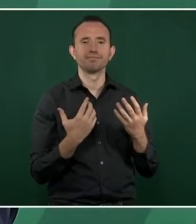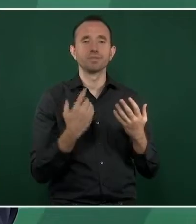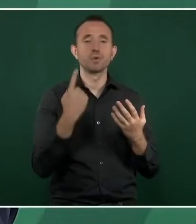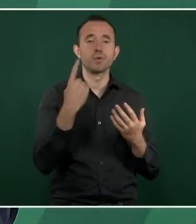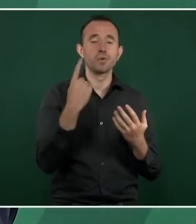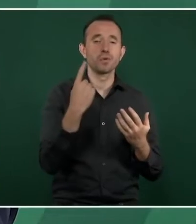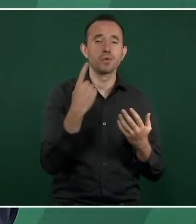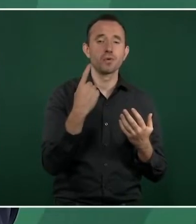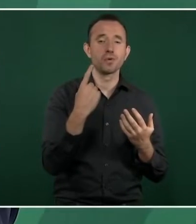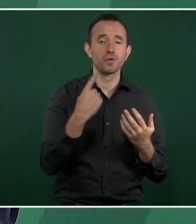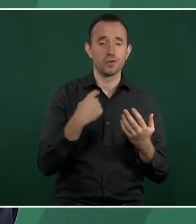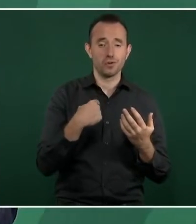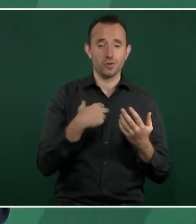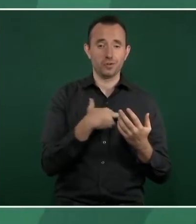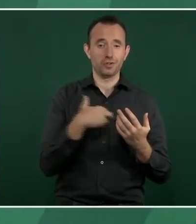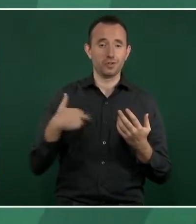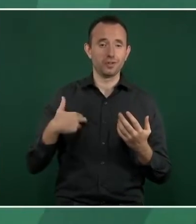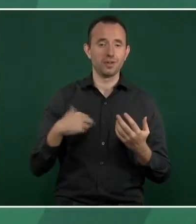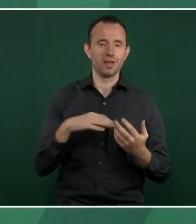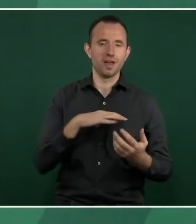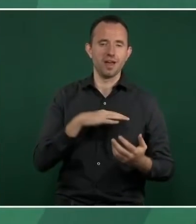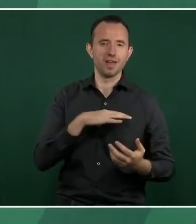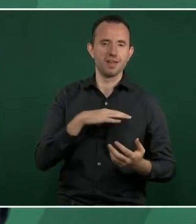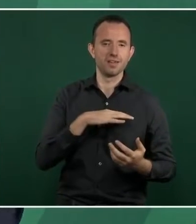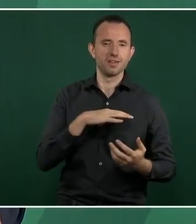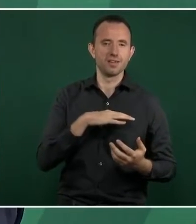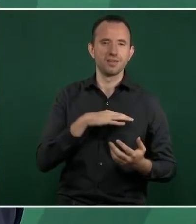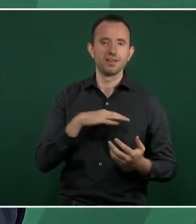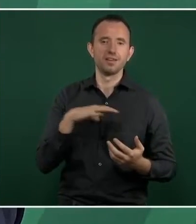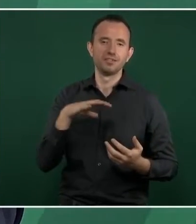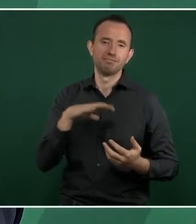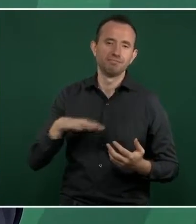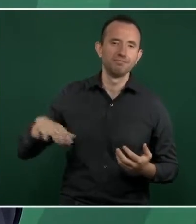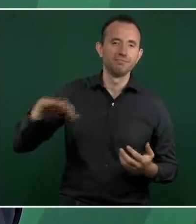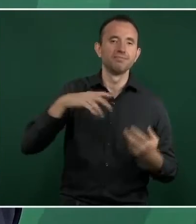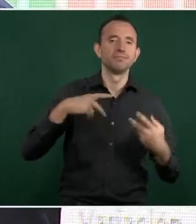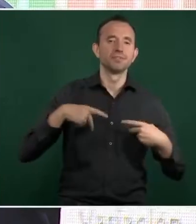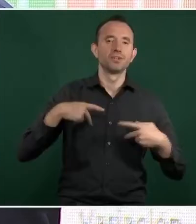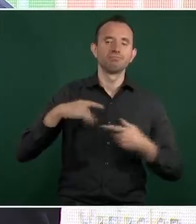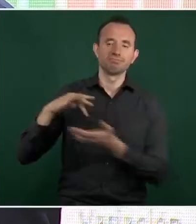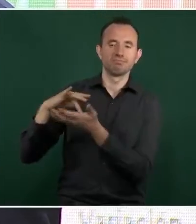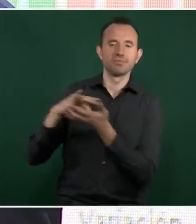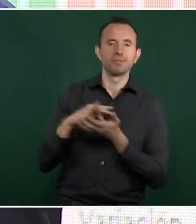nosotros tenemos el apoyo del pueblo,